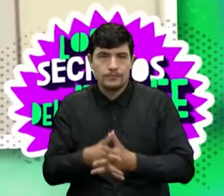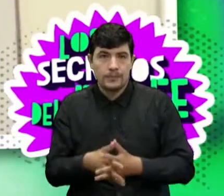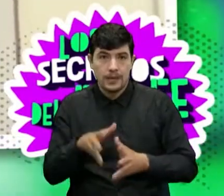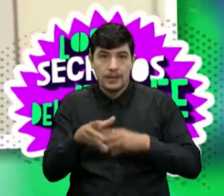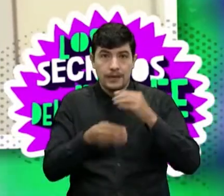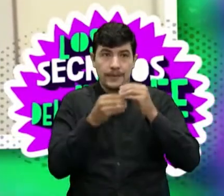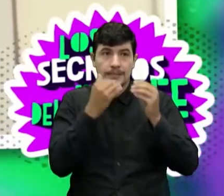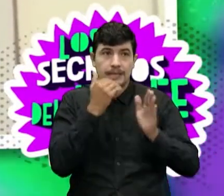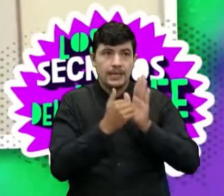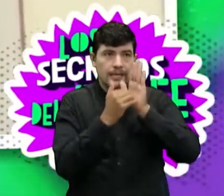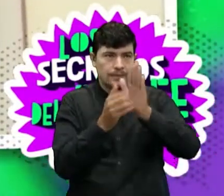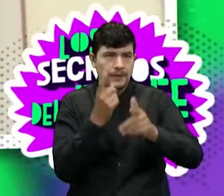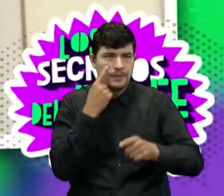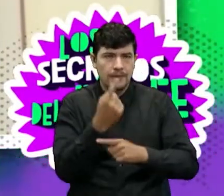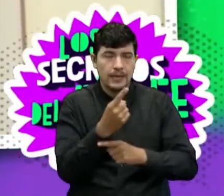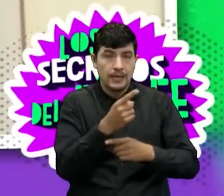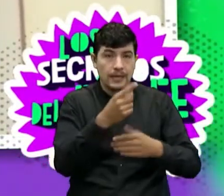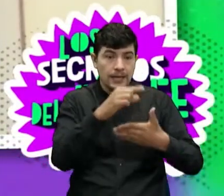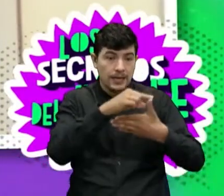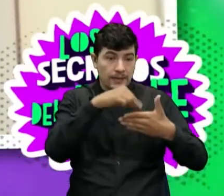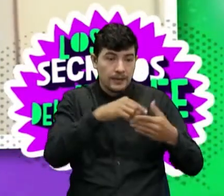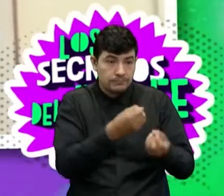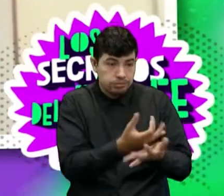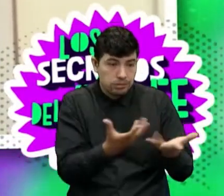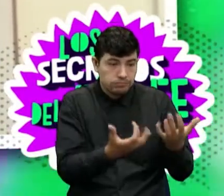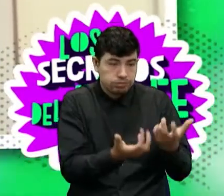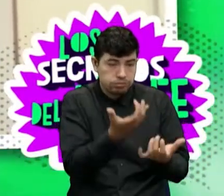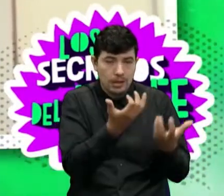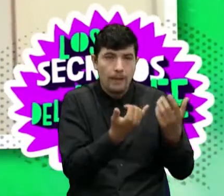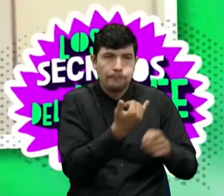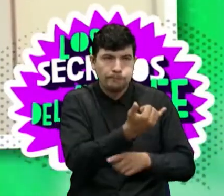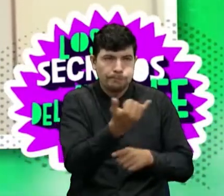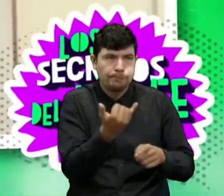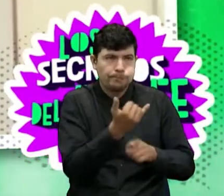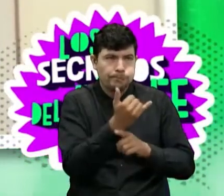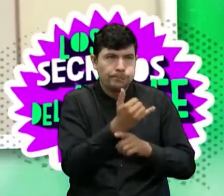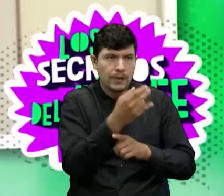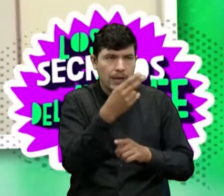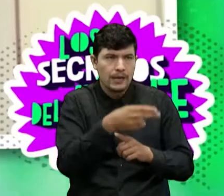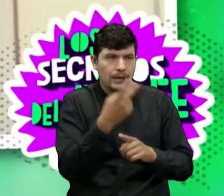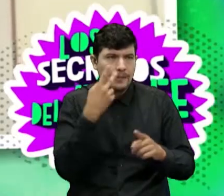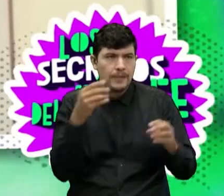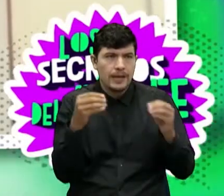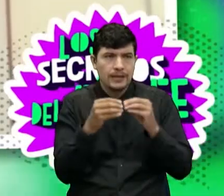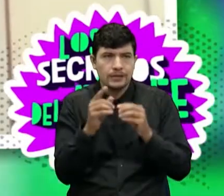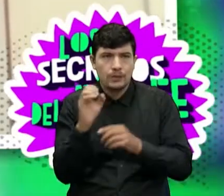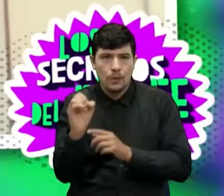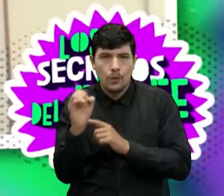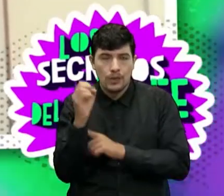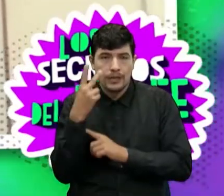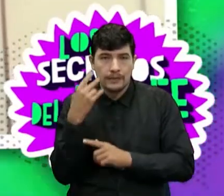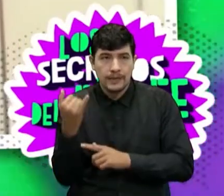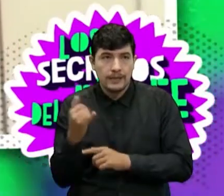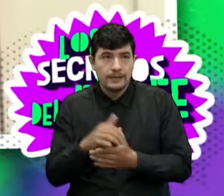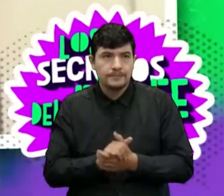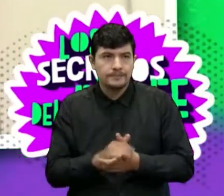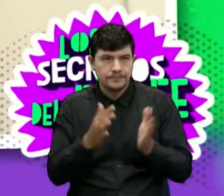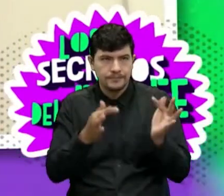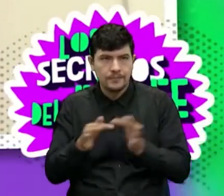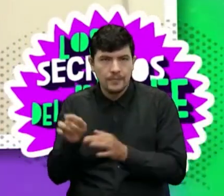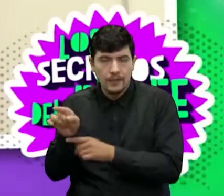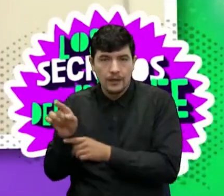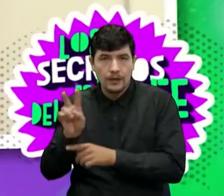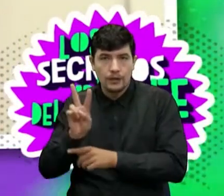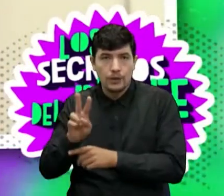nuestro ejemplo, los reactivos son los que se encuentran acá 2 moles de hidrógeno más 1 mol de oxígeno Me fabrican el